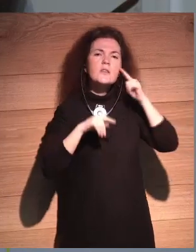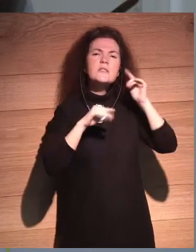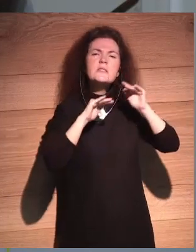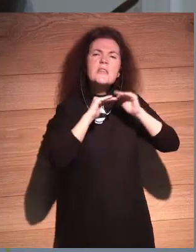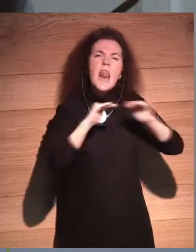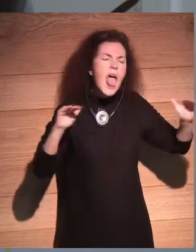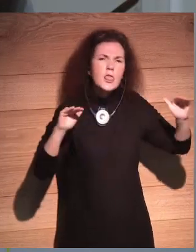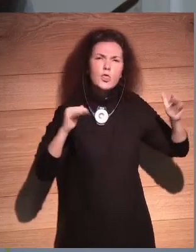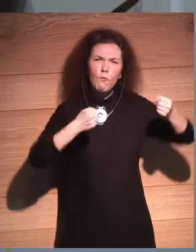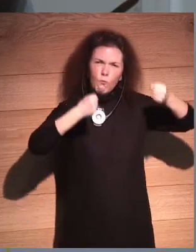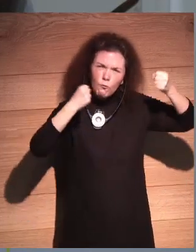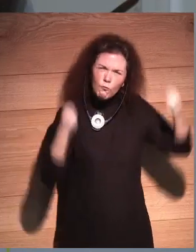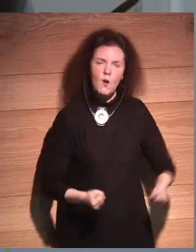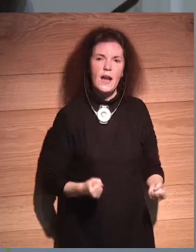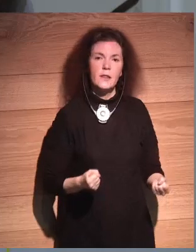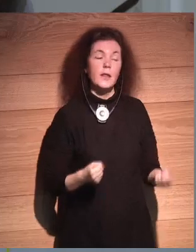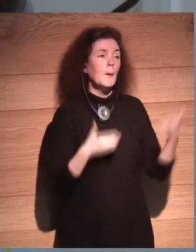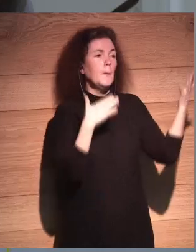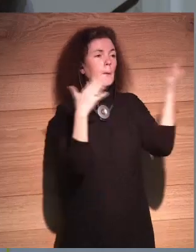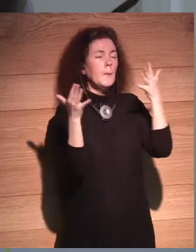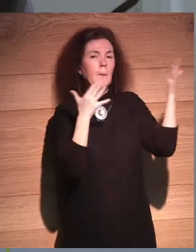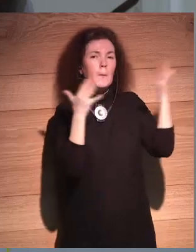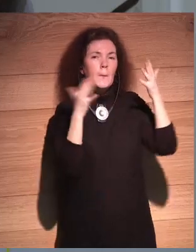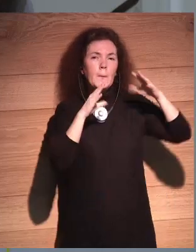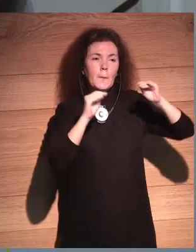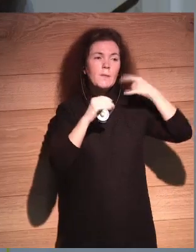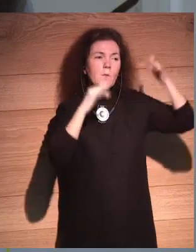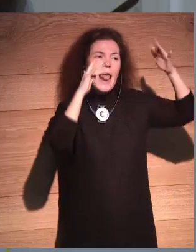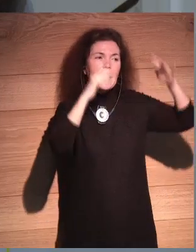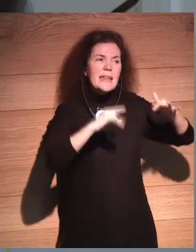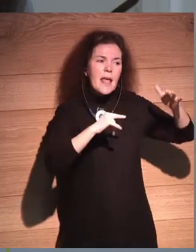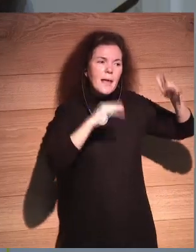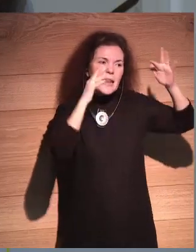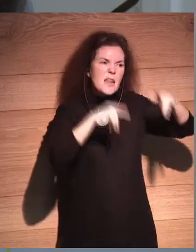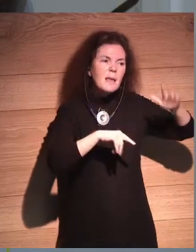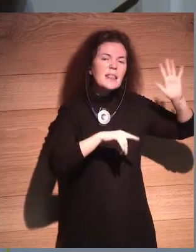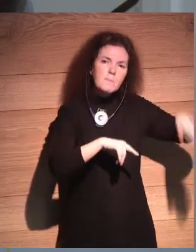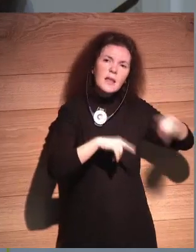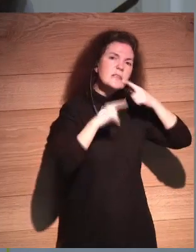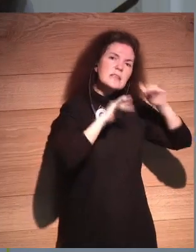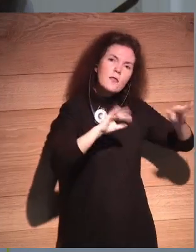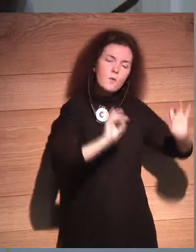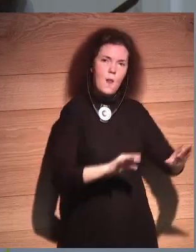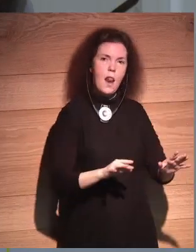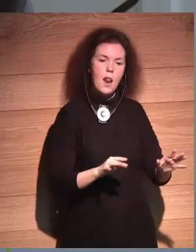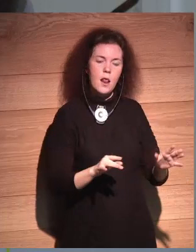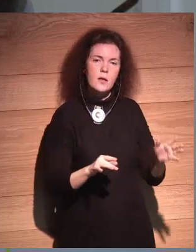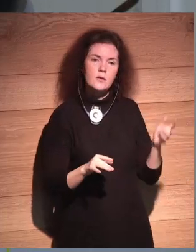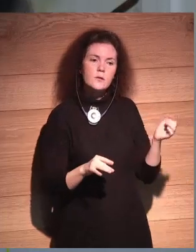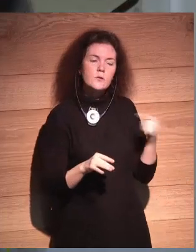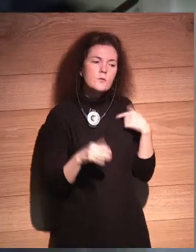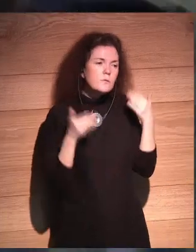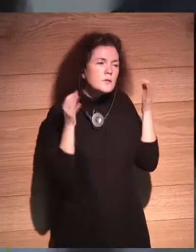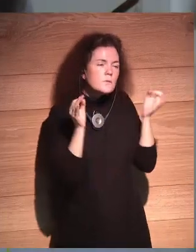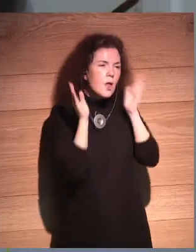ensordecedor. Cuando se había calmado el viento, incluso la nieve guardaba silencio. Cada vez prestaba más y